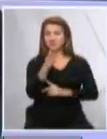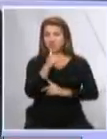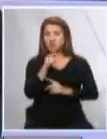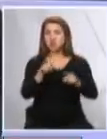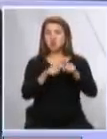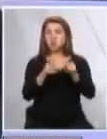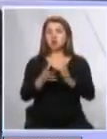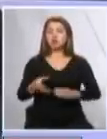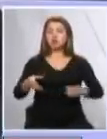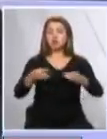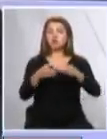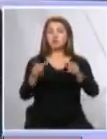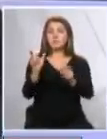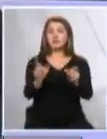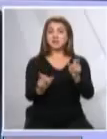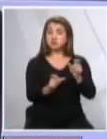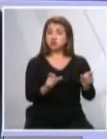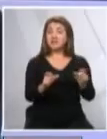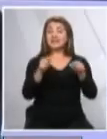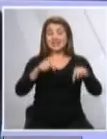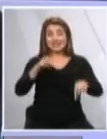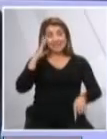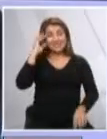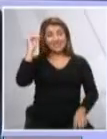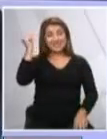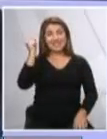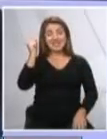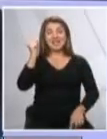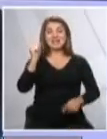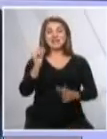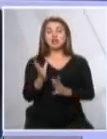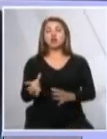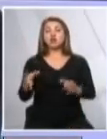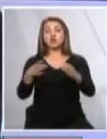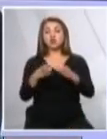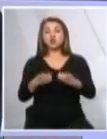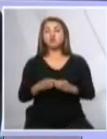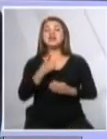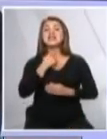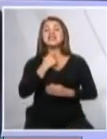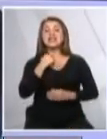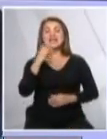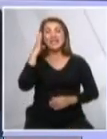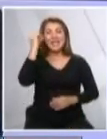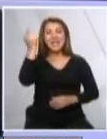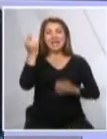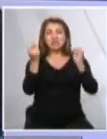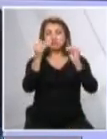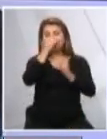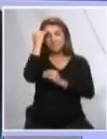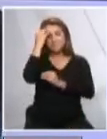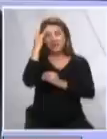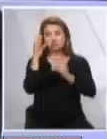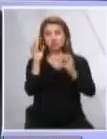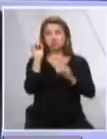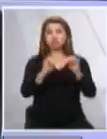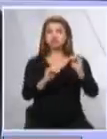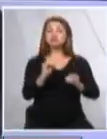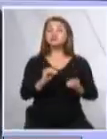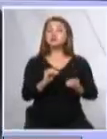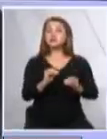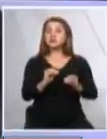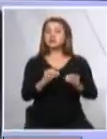Es un conjunto de personajes bastante anacrónicos, que esta idea de la suma de grupos de interés, expertos, personas honorables, qué sé yo,